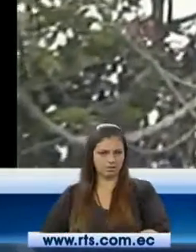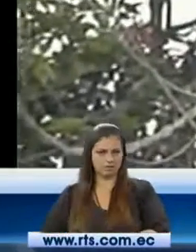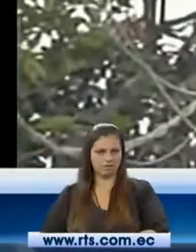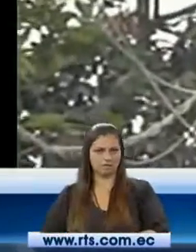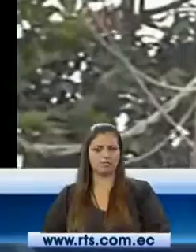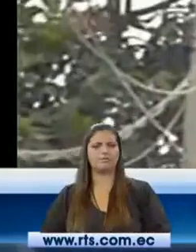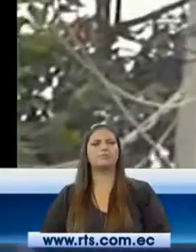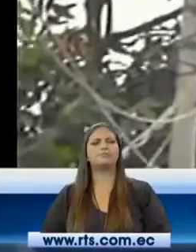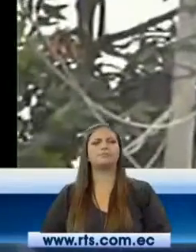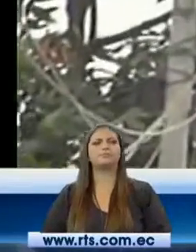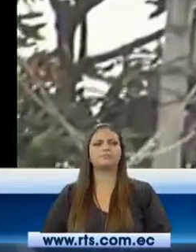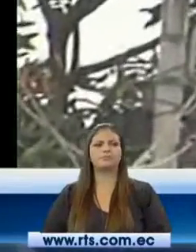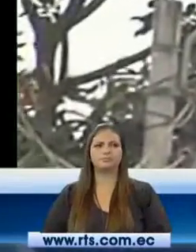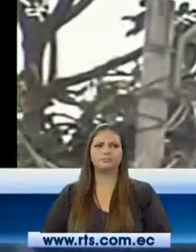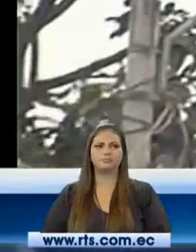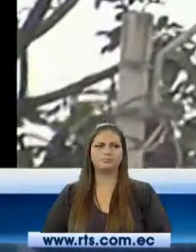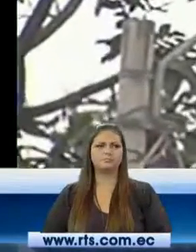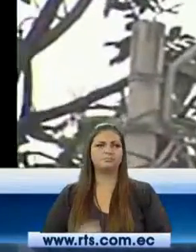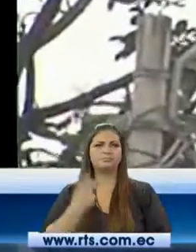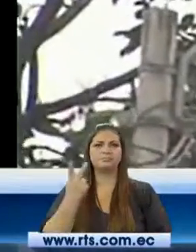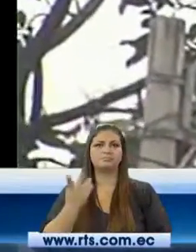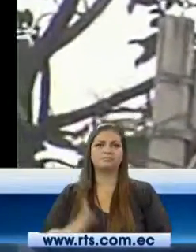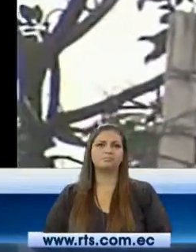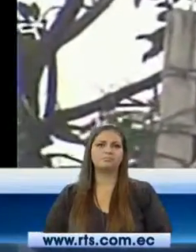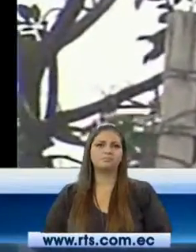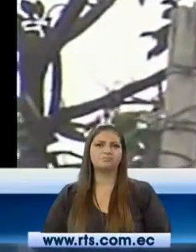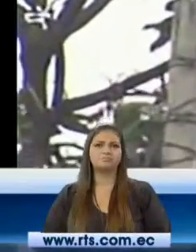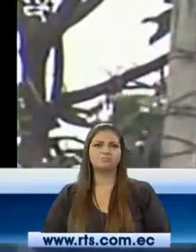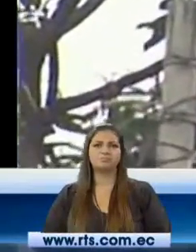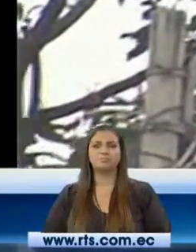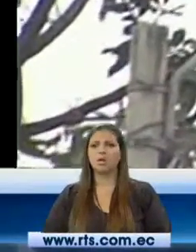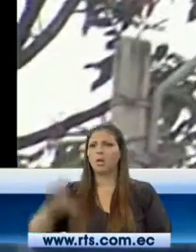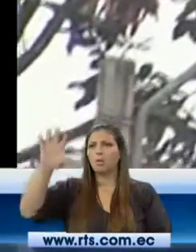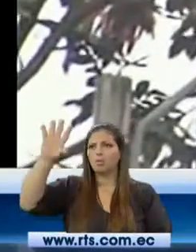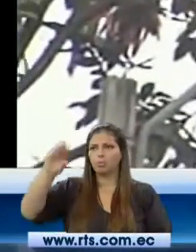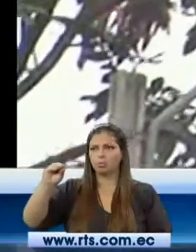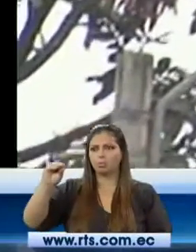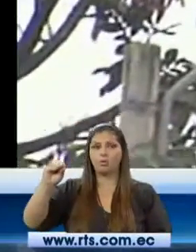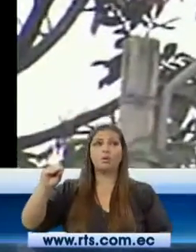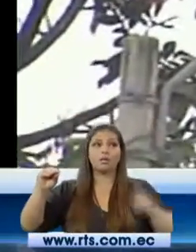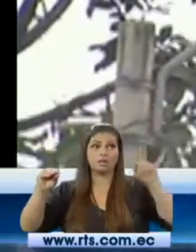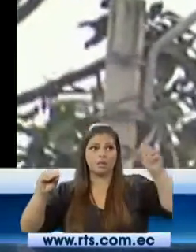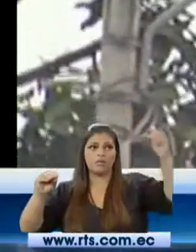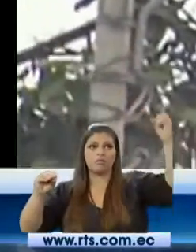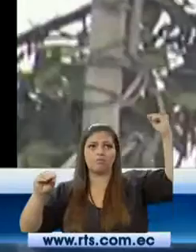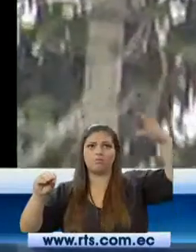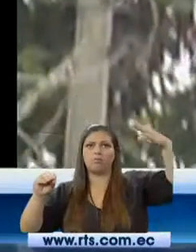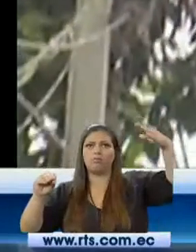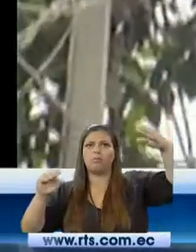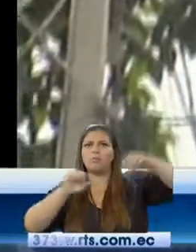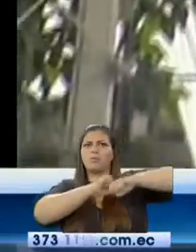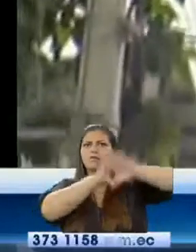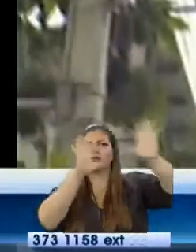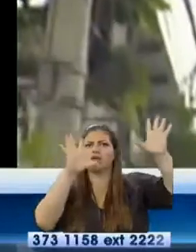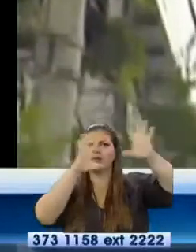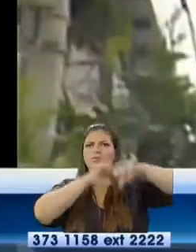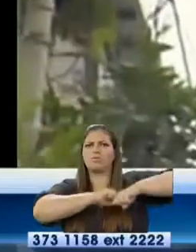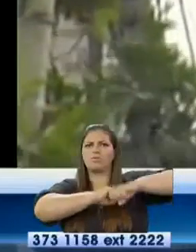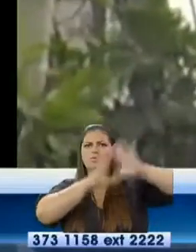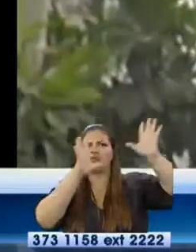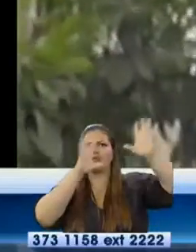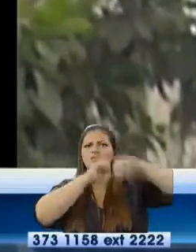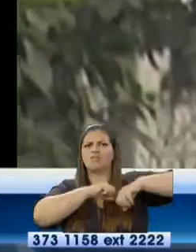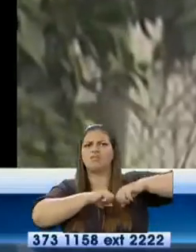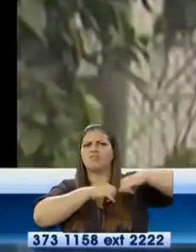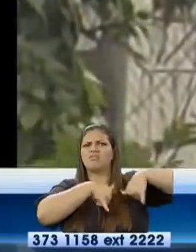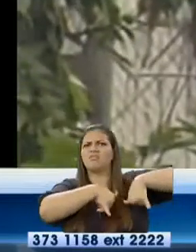quemado. Ya ¿cómo que pasan prendida todo el día? Así como usted ve, mi niña, está prendida una, ya está propensa a quemarse. Ya tienen un ciclo